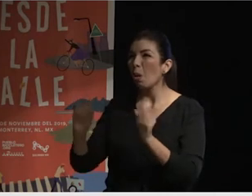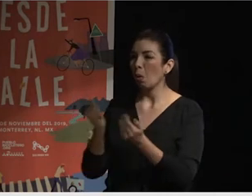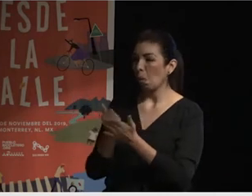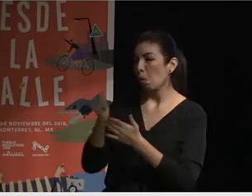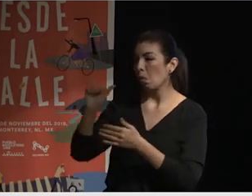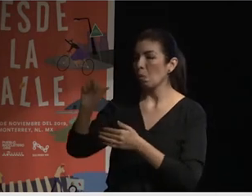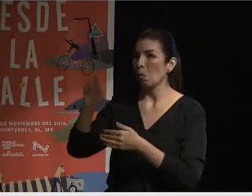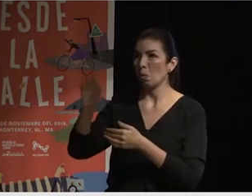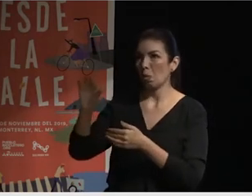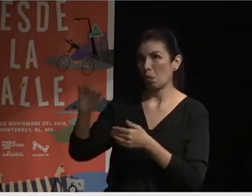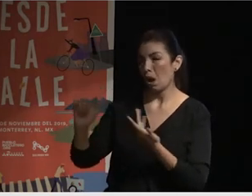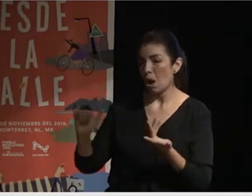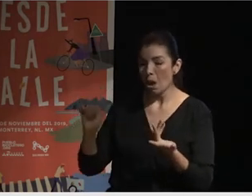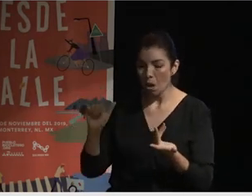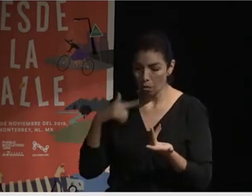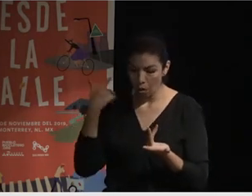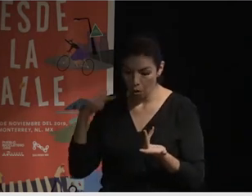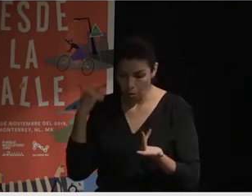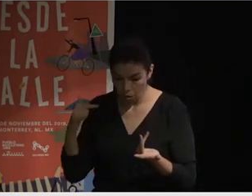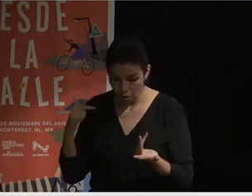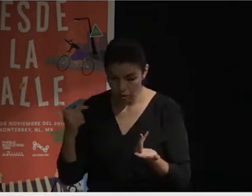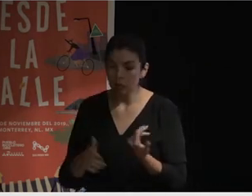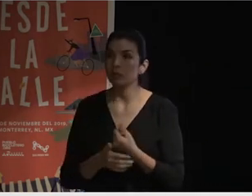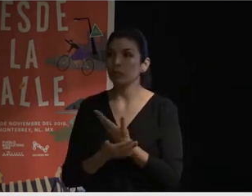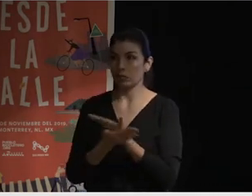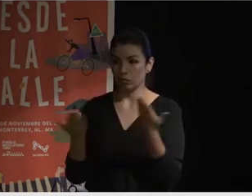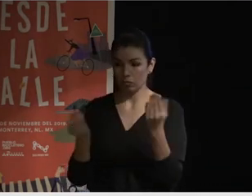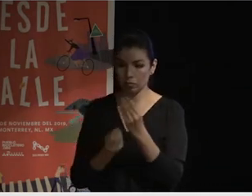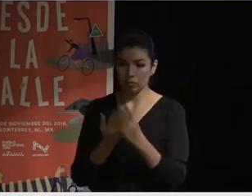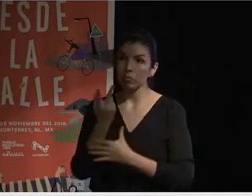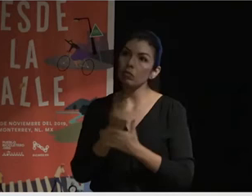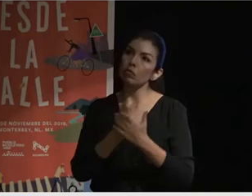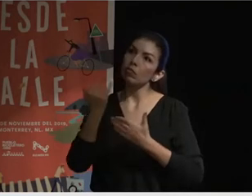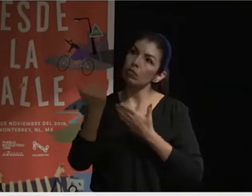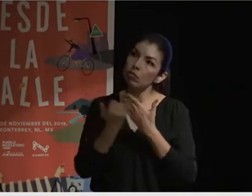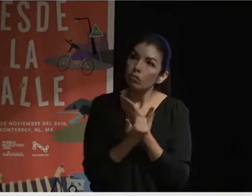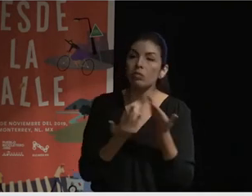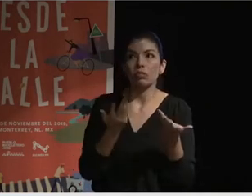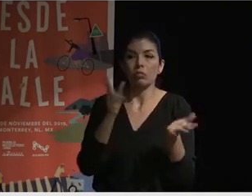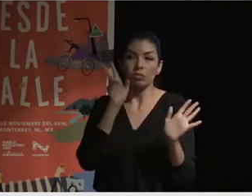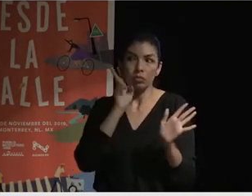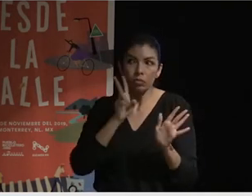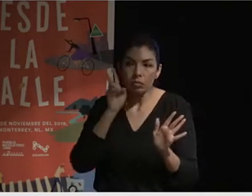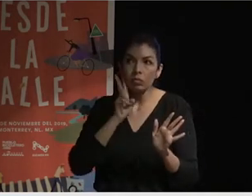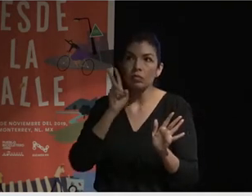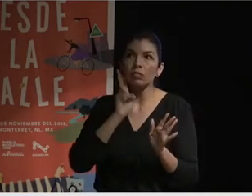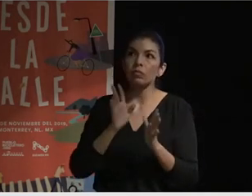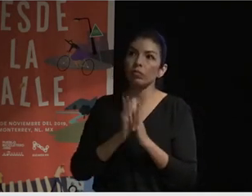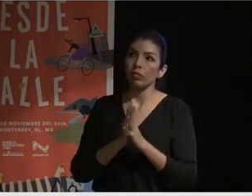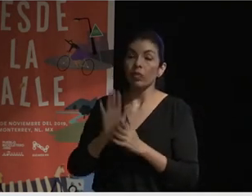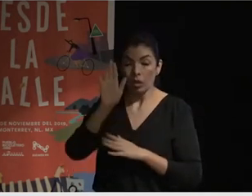Y siempre nos tenían las puertas cerradas. Ahora en este programa se incorpora esa figura, falta que la sociedad civil, que hay